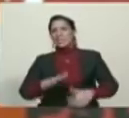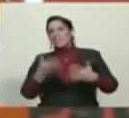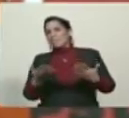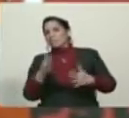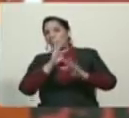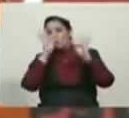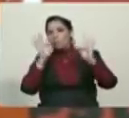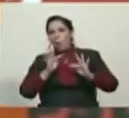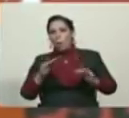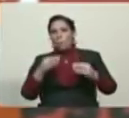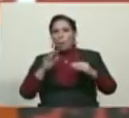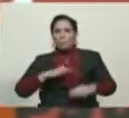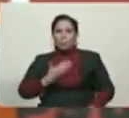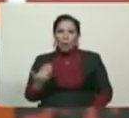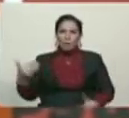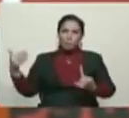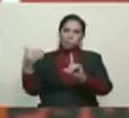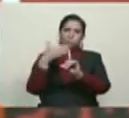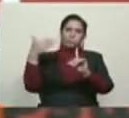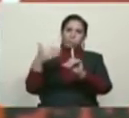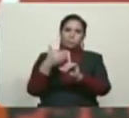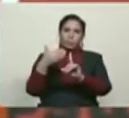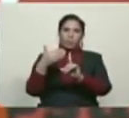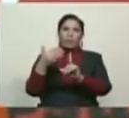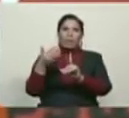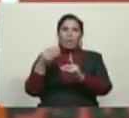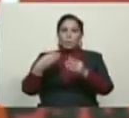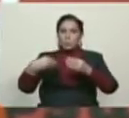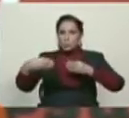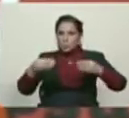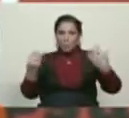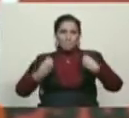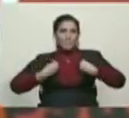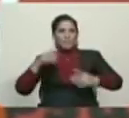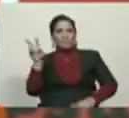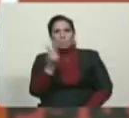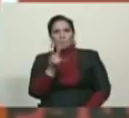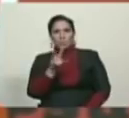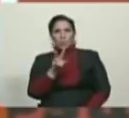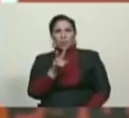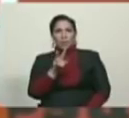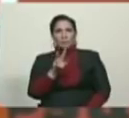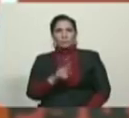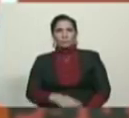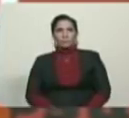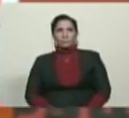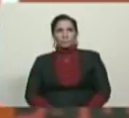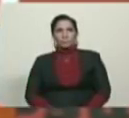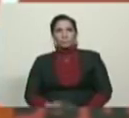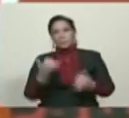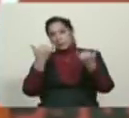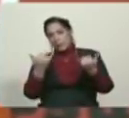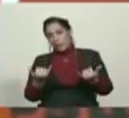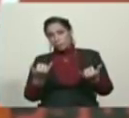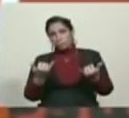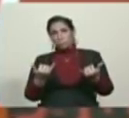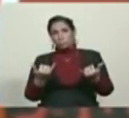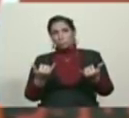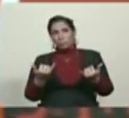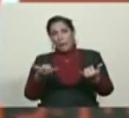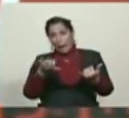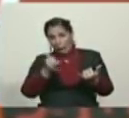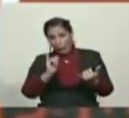puede afectar esto el desenvolvimiento de la vida de Venezuela, una vez que, bueno, que recurrentemente